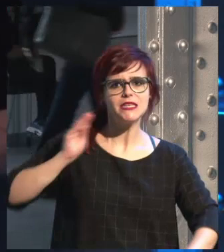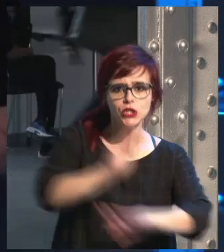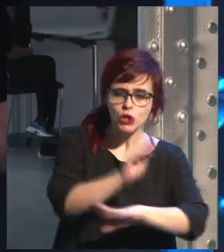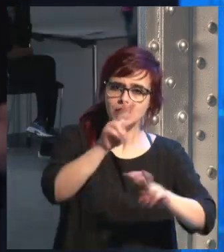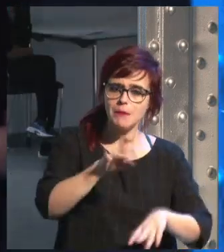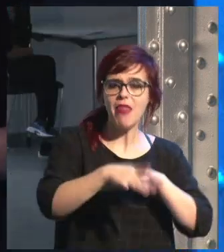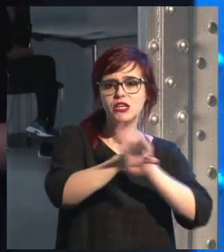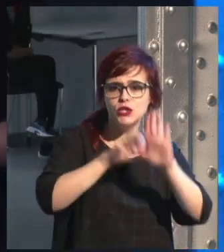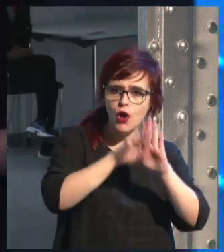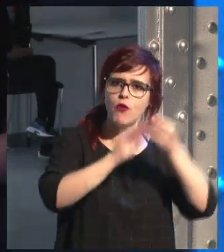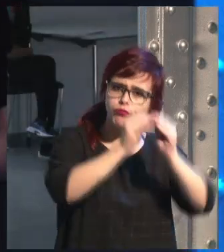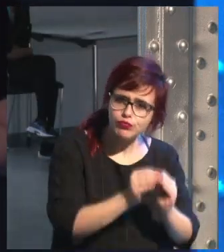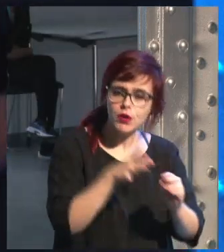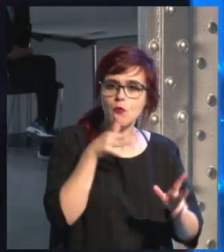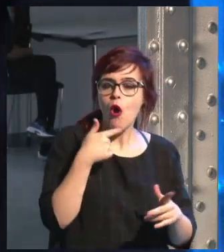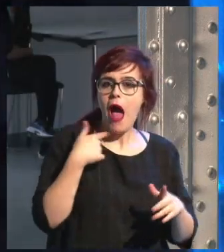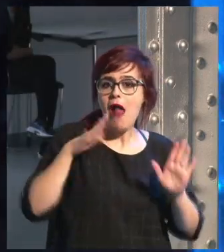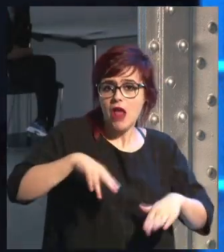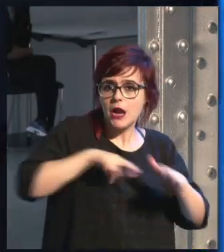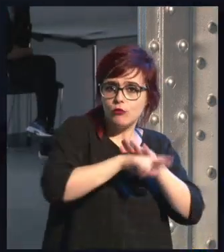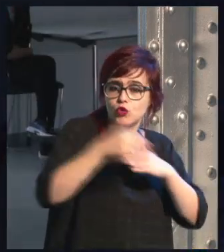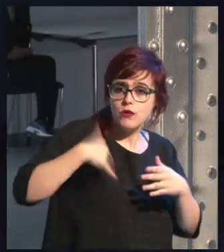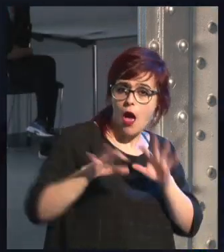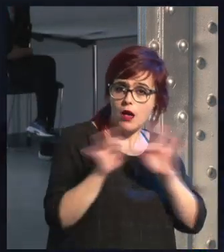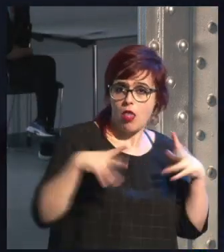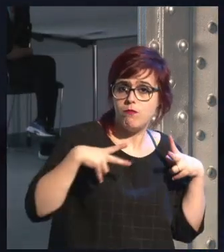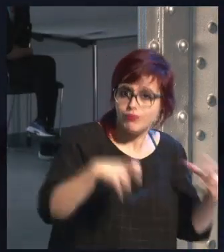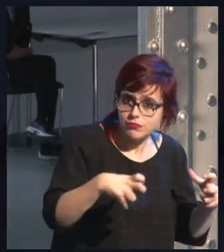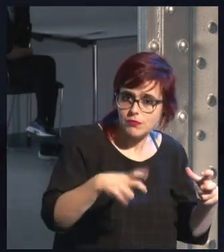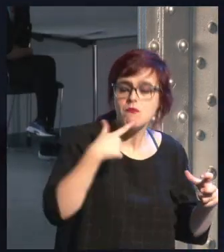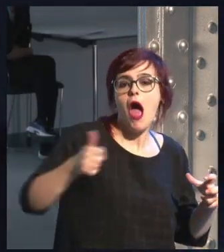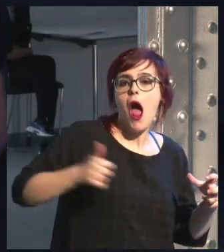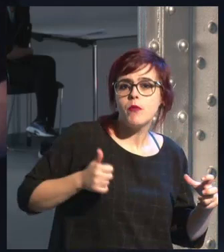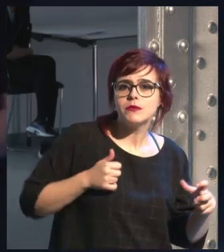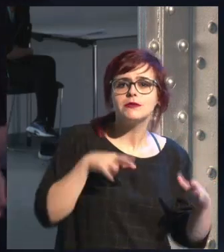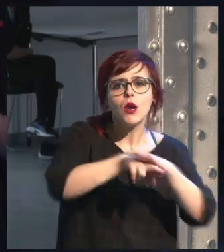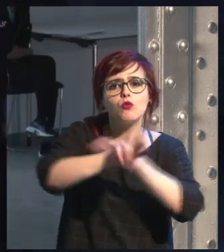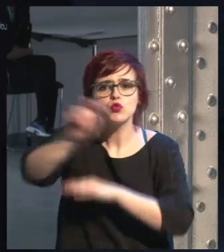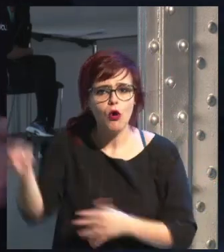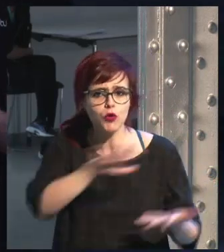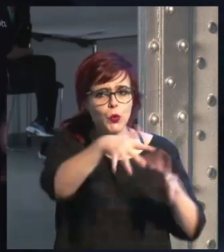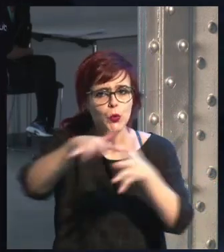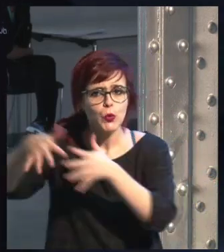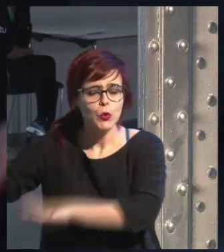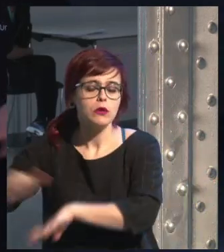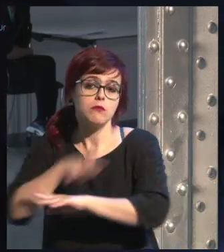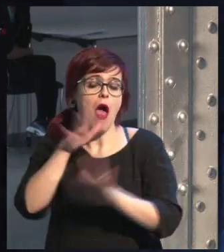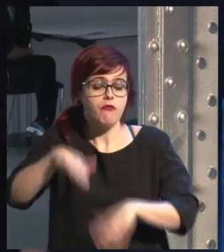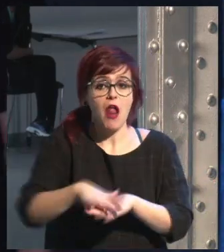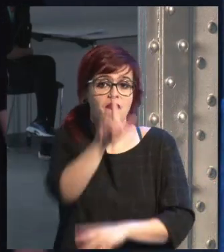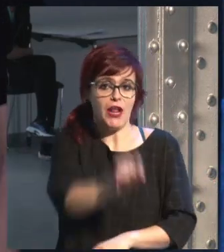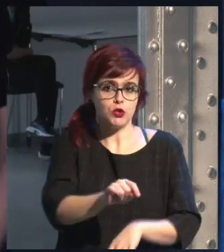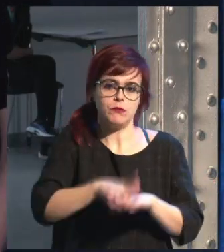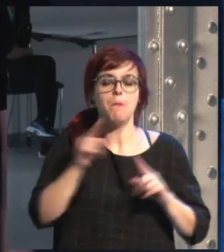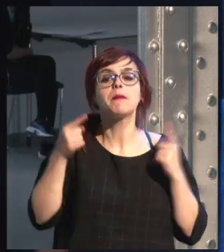perfectamente escalable y se puede usar en infinidad de colegios, infinidad de alumnos, con lo cual el coste de ese desarrollo se te queda barato,